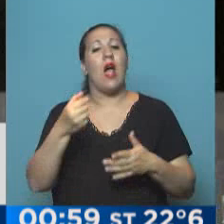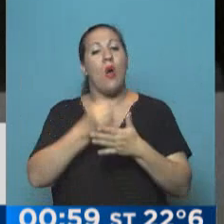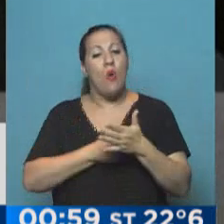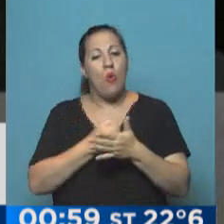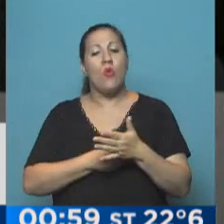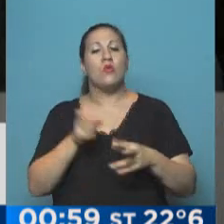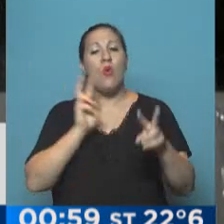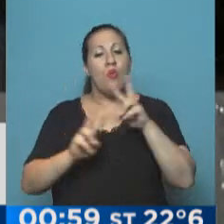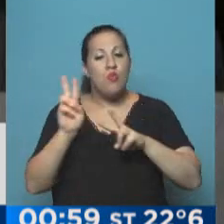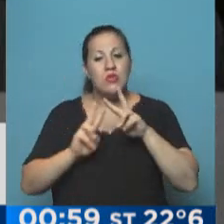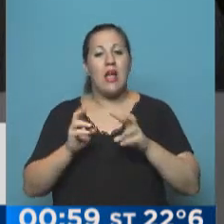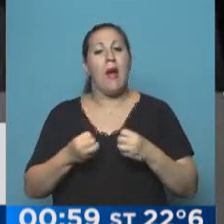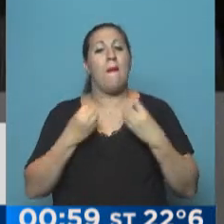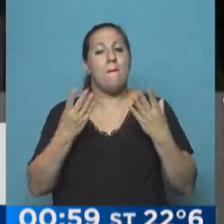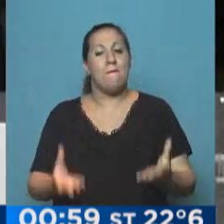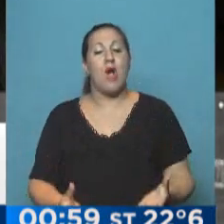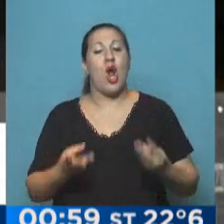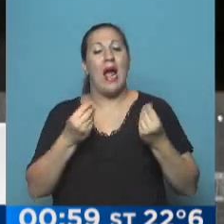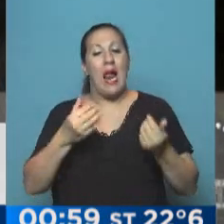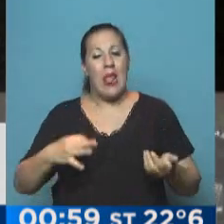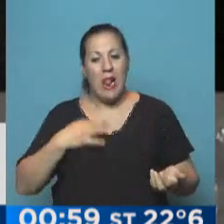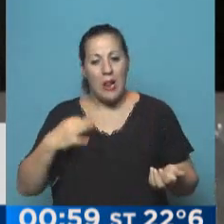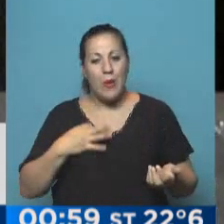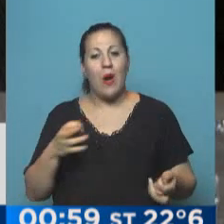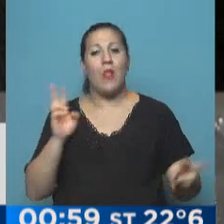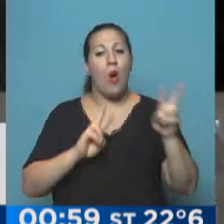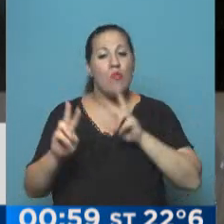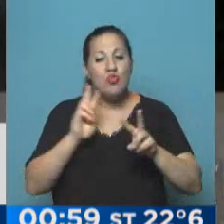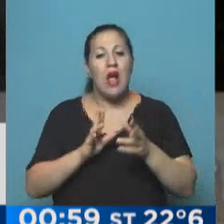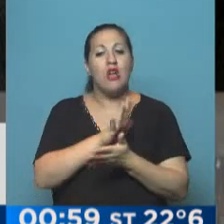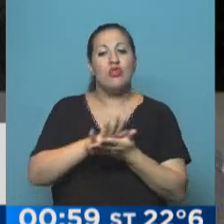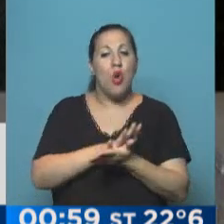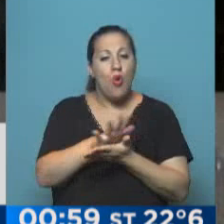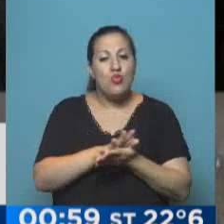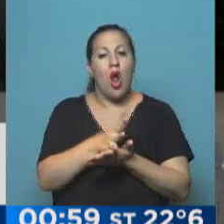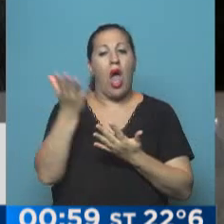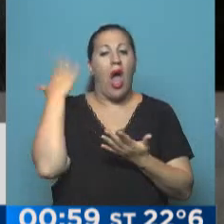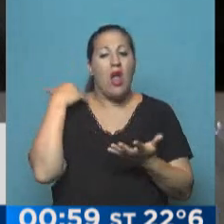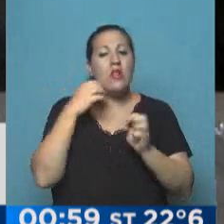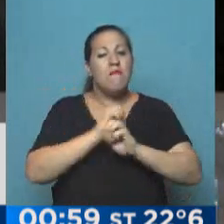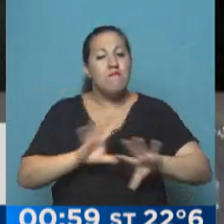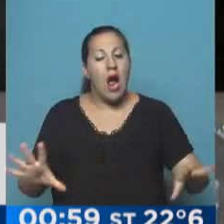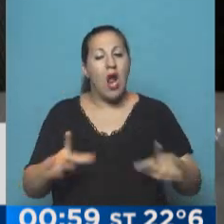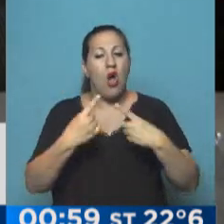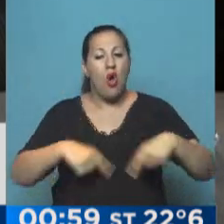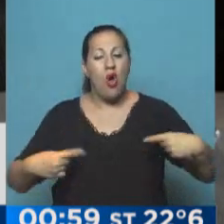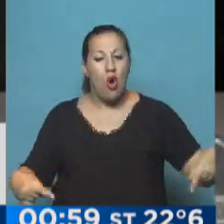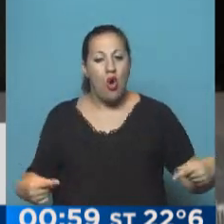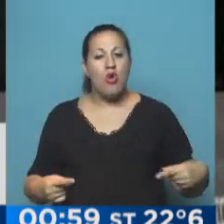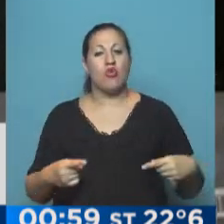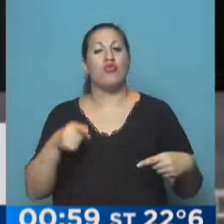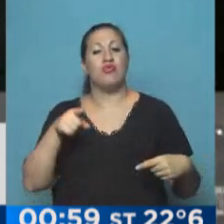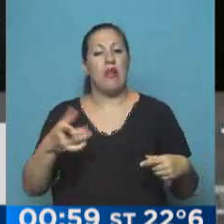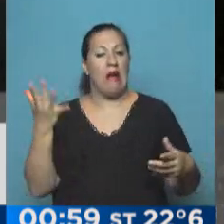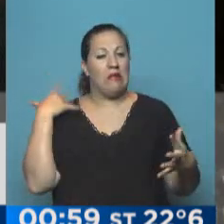en pos de mejorar calidad de vida, en pos de reparar daños que se habían